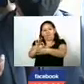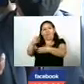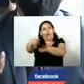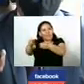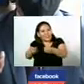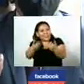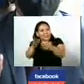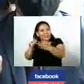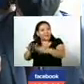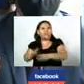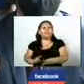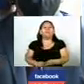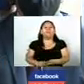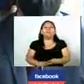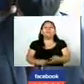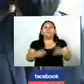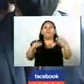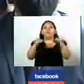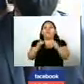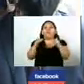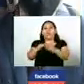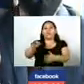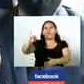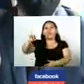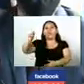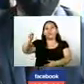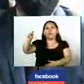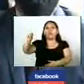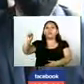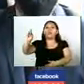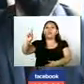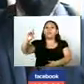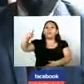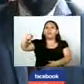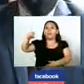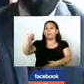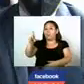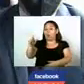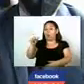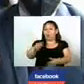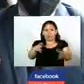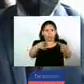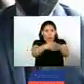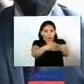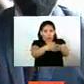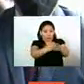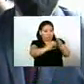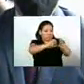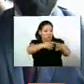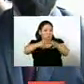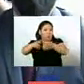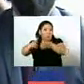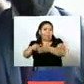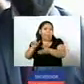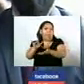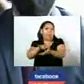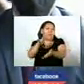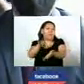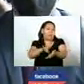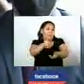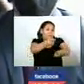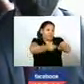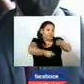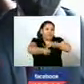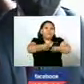también tenemos a la sociedad inter corte estas sociedades son creadas para lavar el dinero y